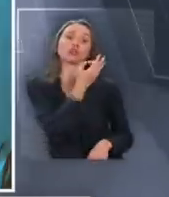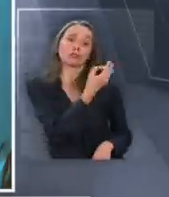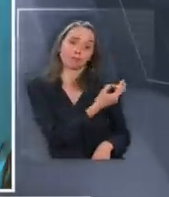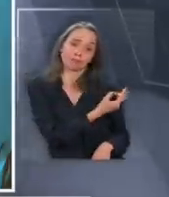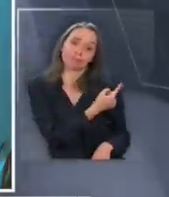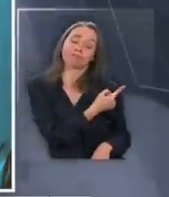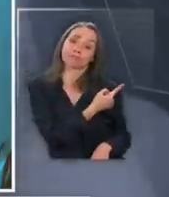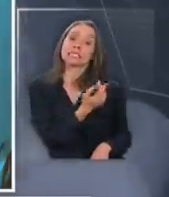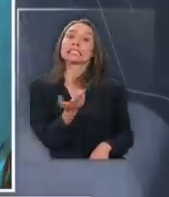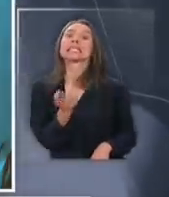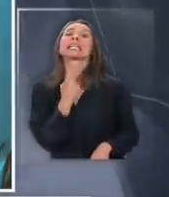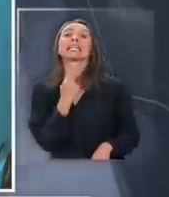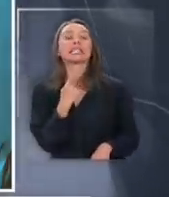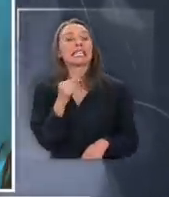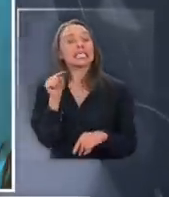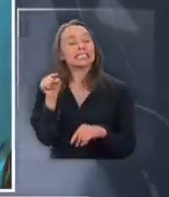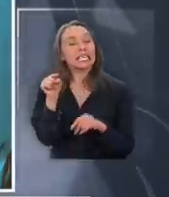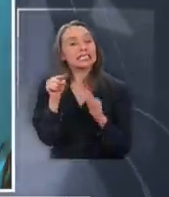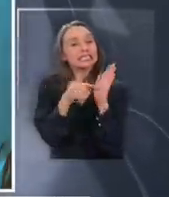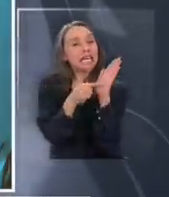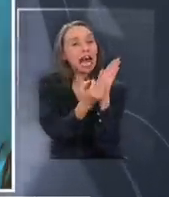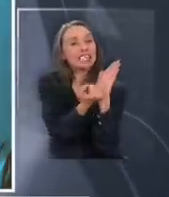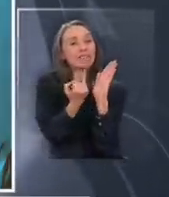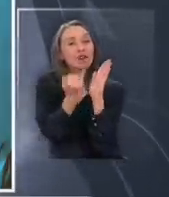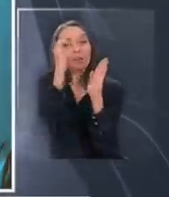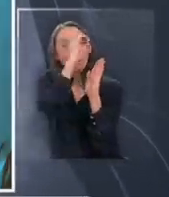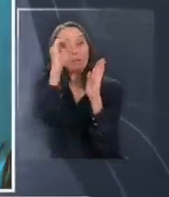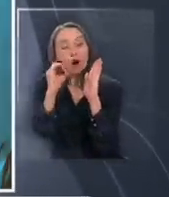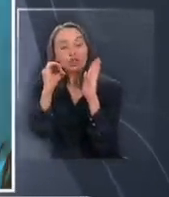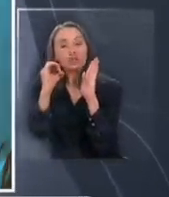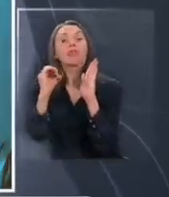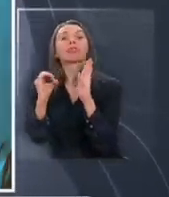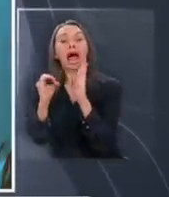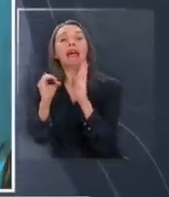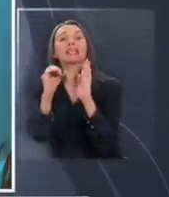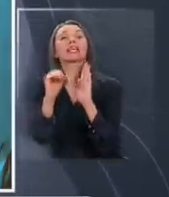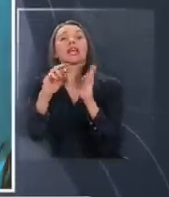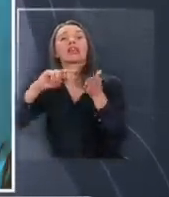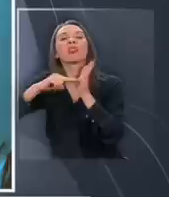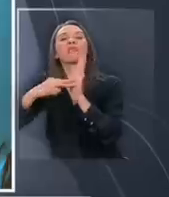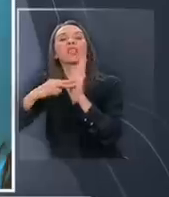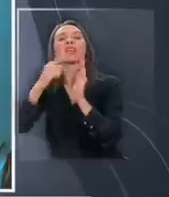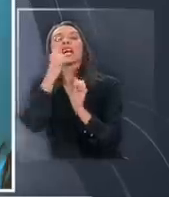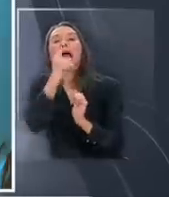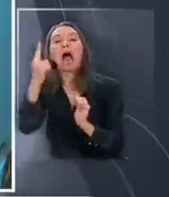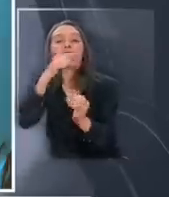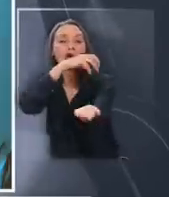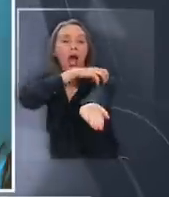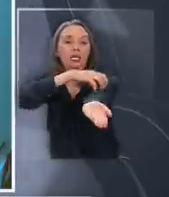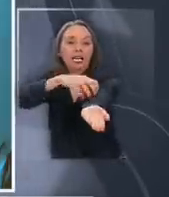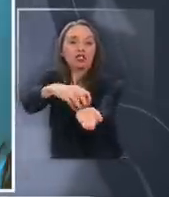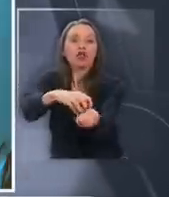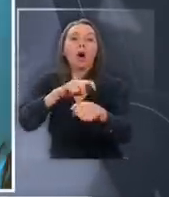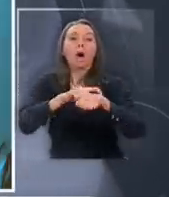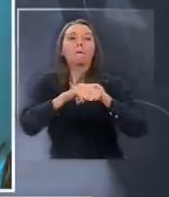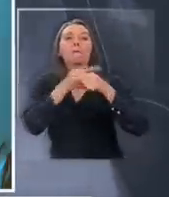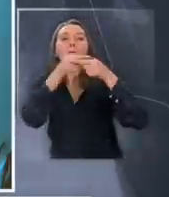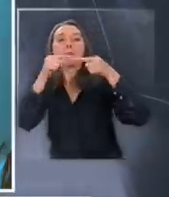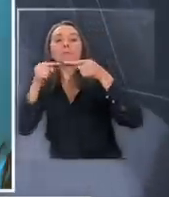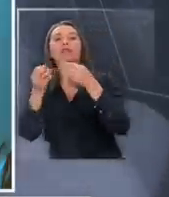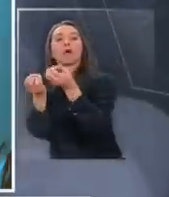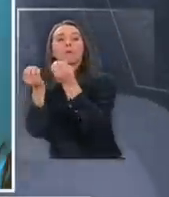Efectivamente, sería interesante analizar los datos desagregados por regiones y por momento epidémico. Por